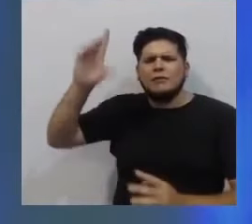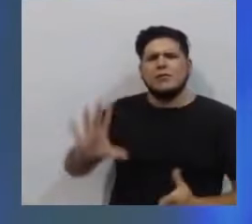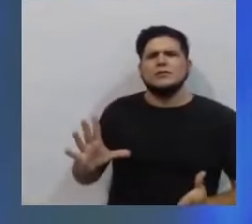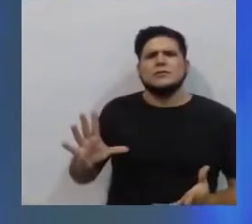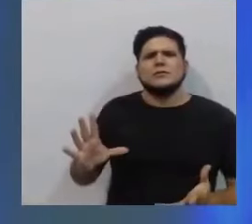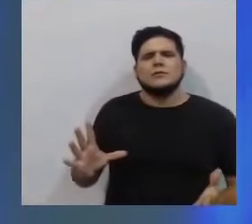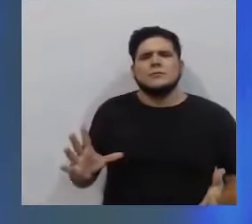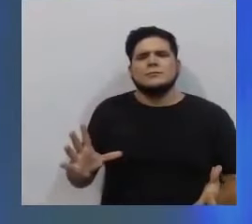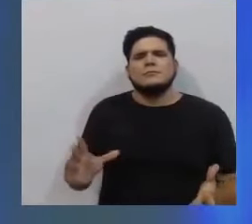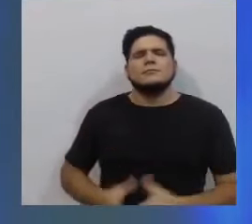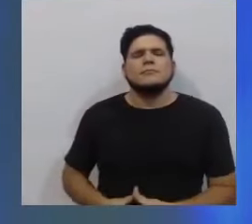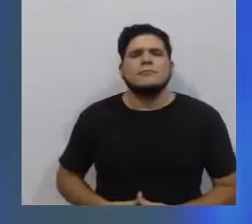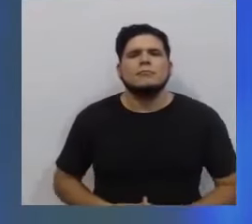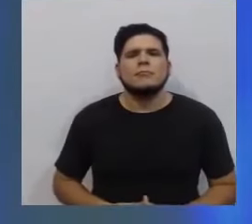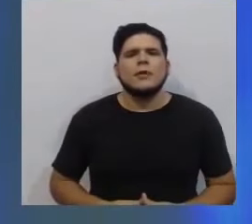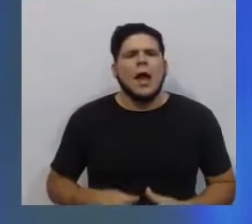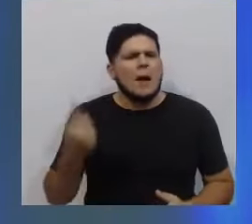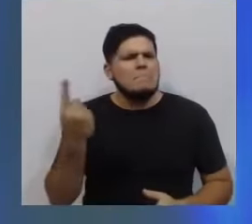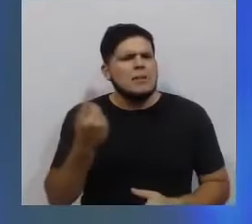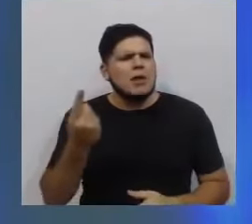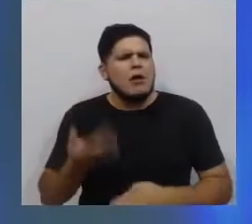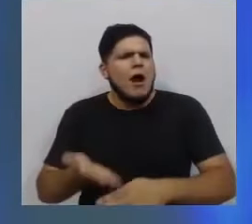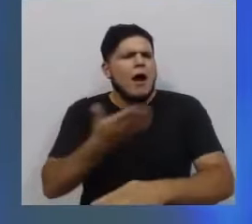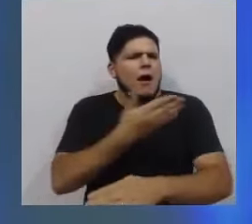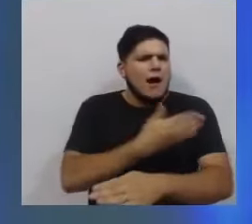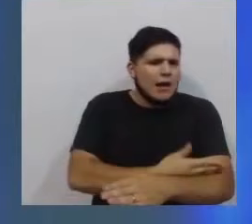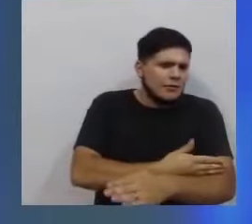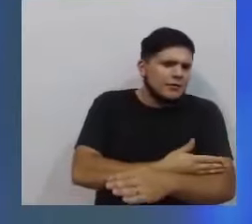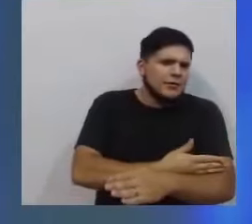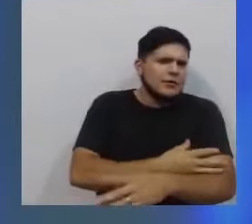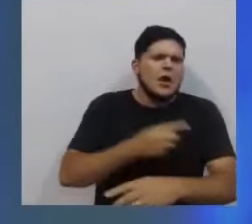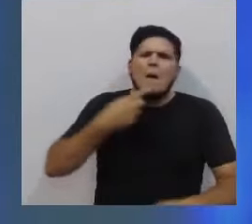los sabios no excluyen a dios de sus proyectos